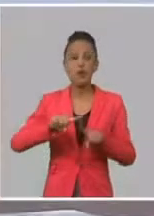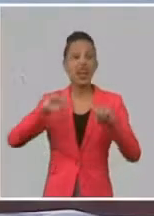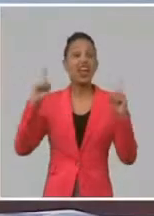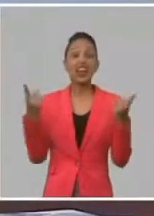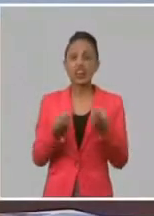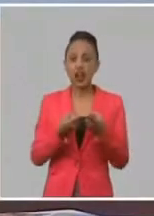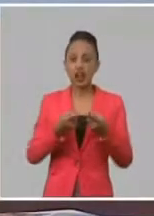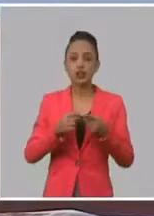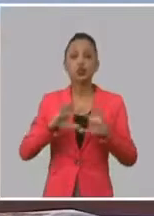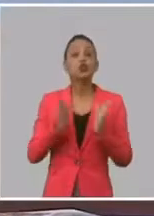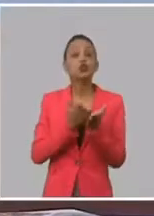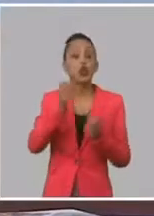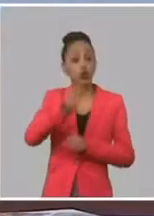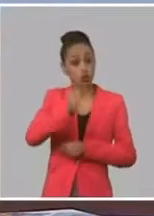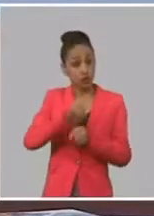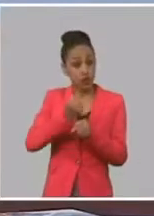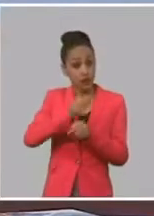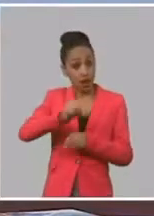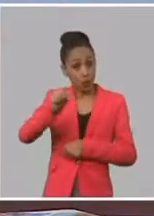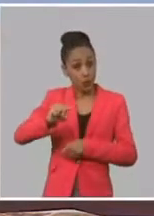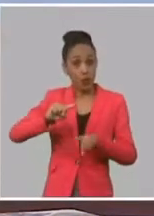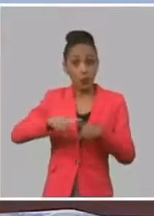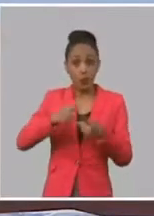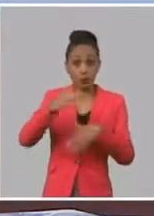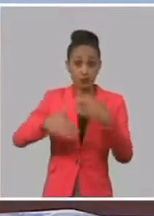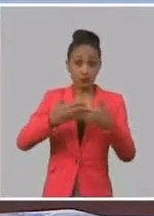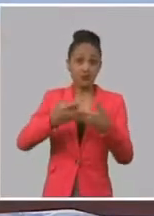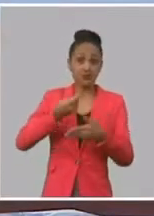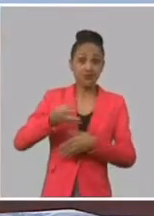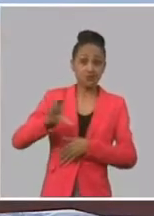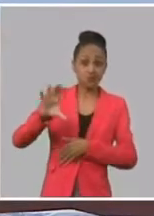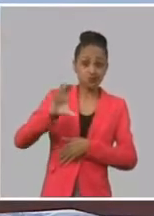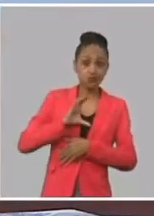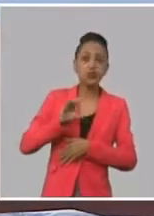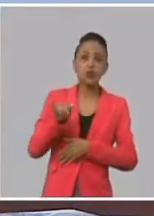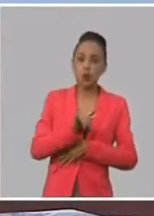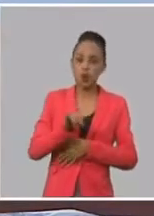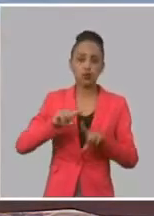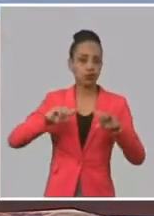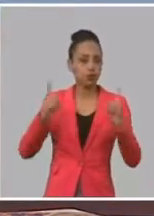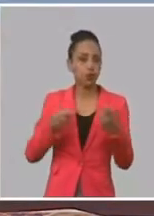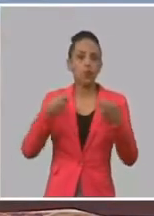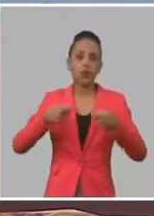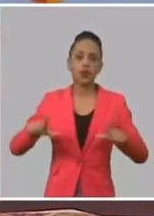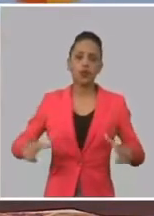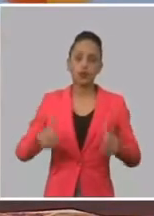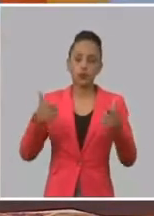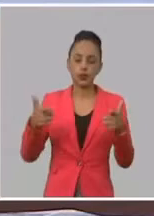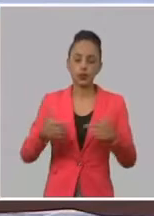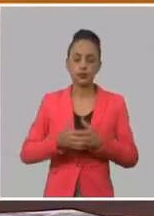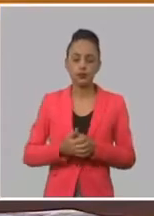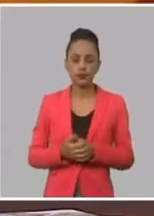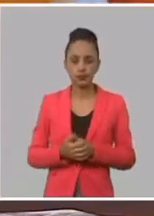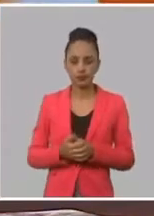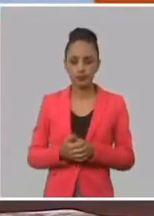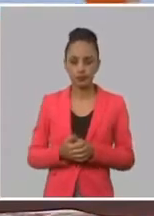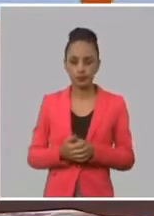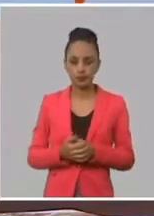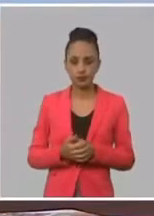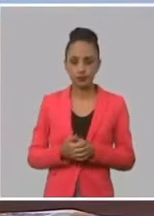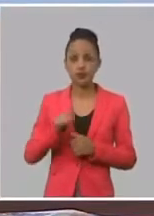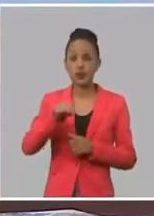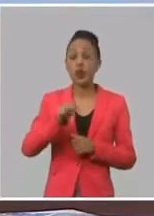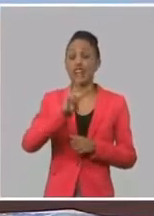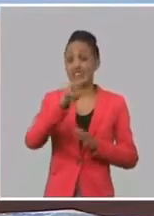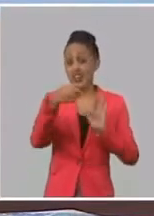todos los trabajadores asalariados ahora este presupuesto a la seguridad social es un presupuesto déficit deficitario por eso decíamos que lo componían tres